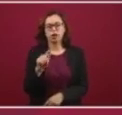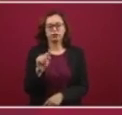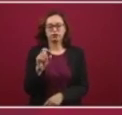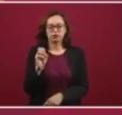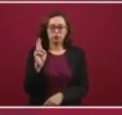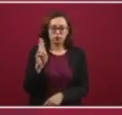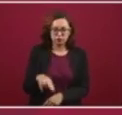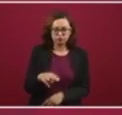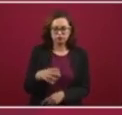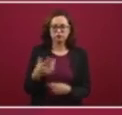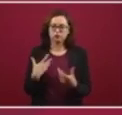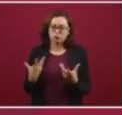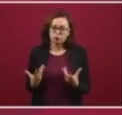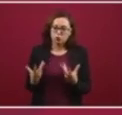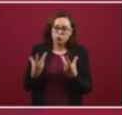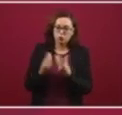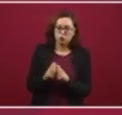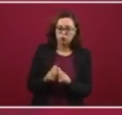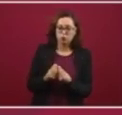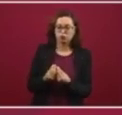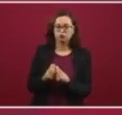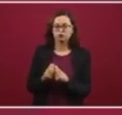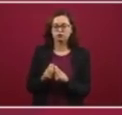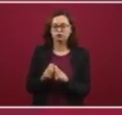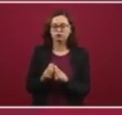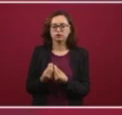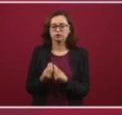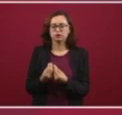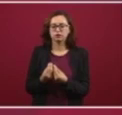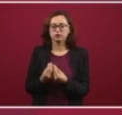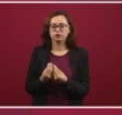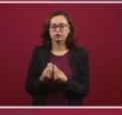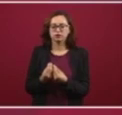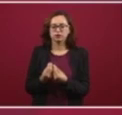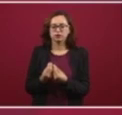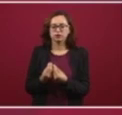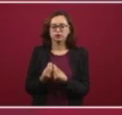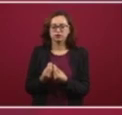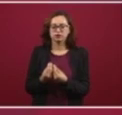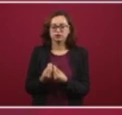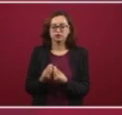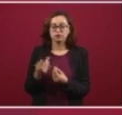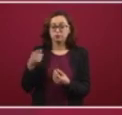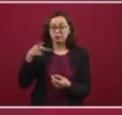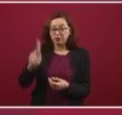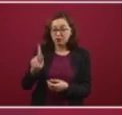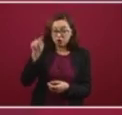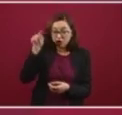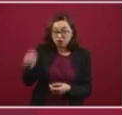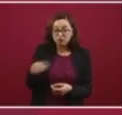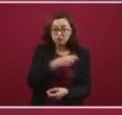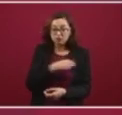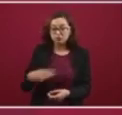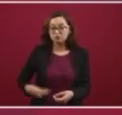Metlatón estaba considerado como el municipio más pobre de México.